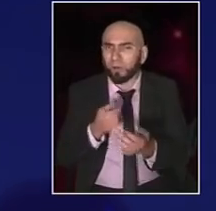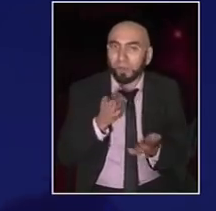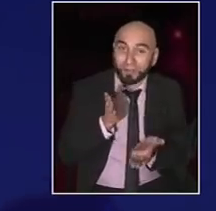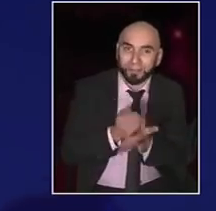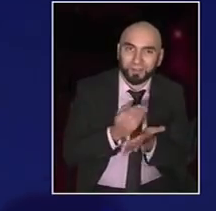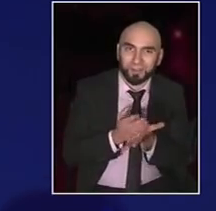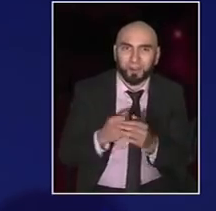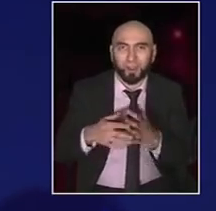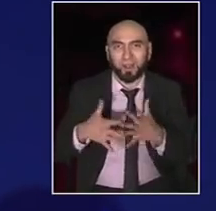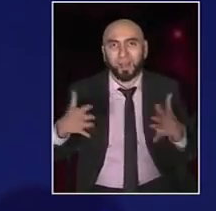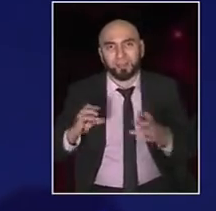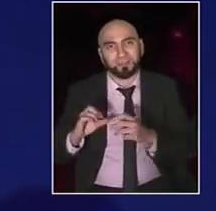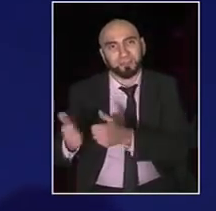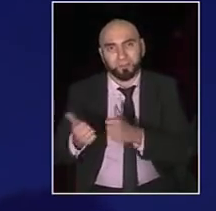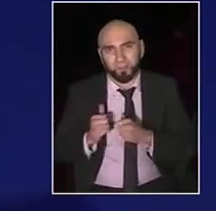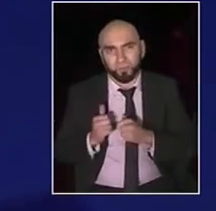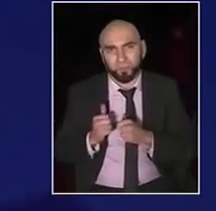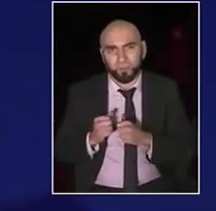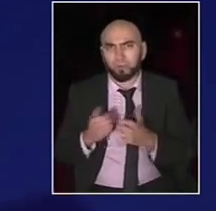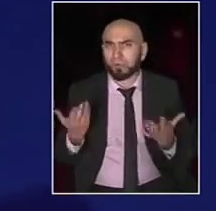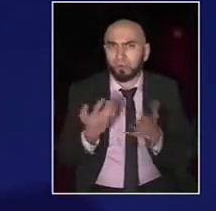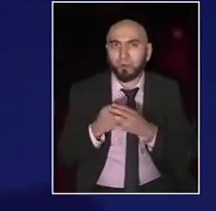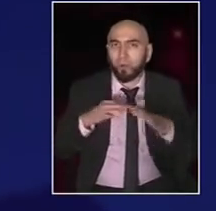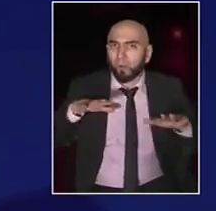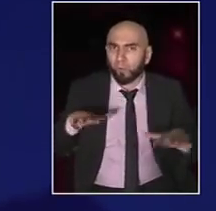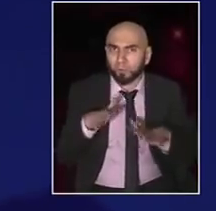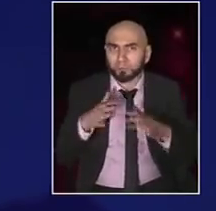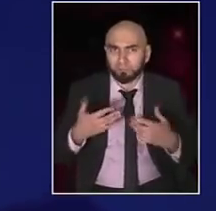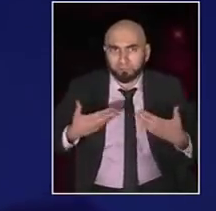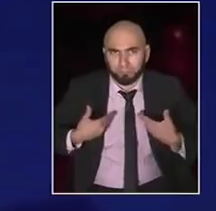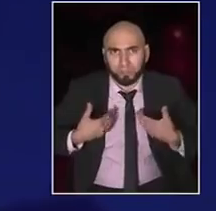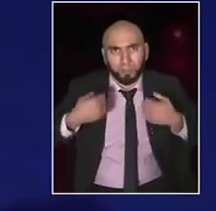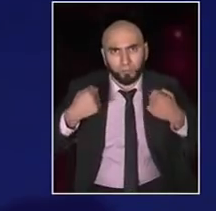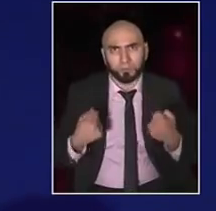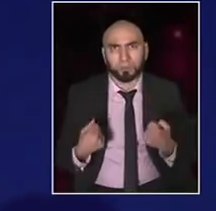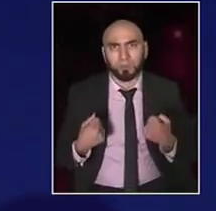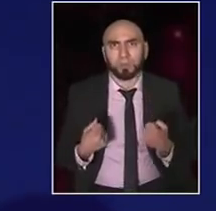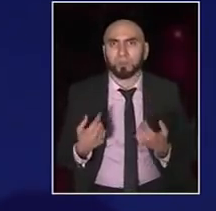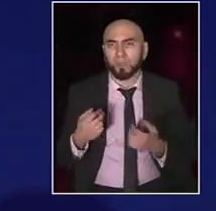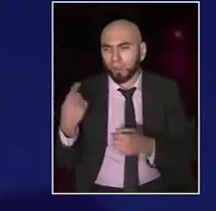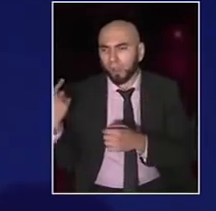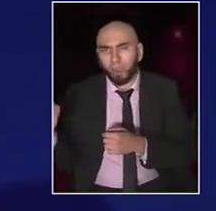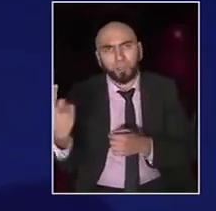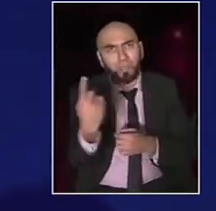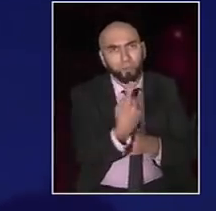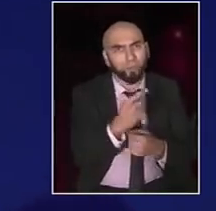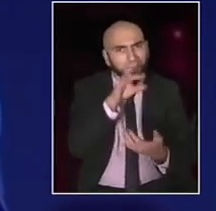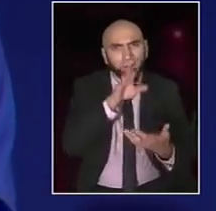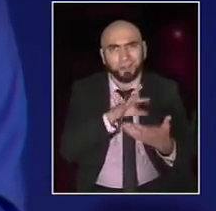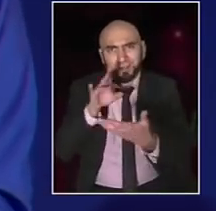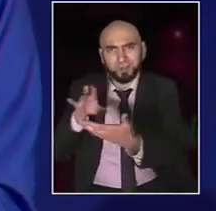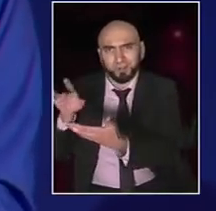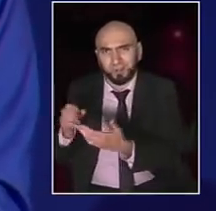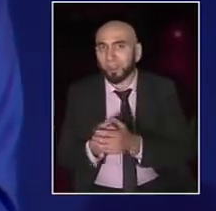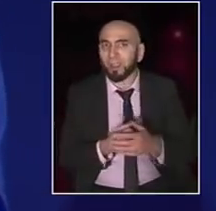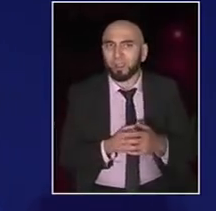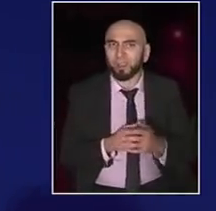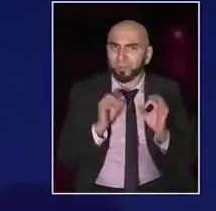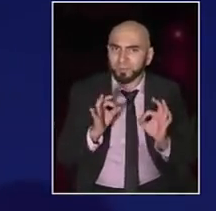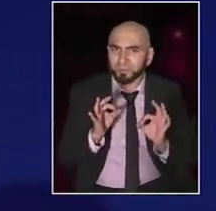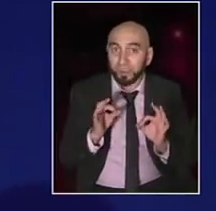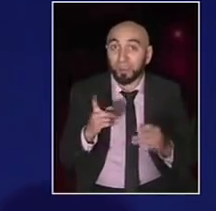para grandes desafíos, utilizando nuestras capacidades y aprovechando nuestras singularidades como características distintivas para el